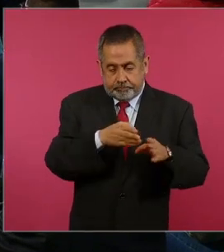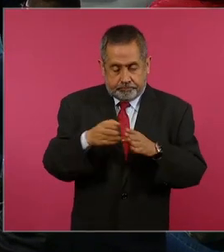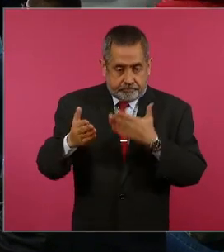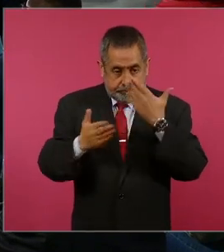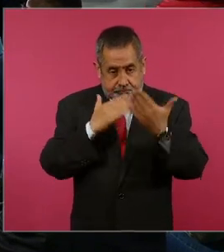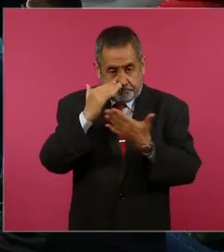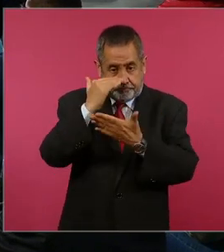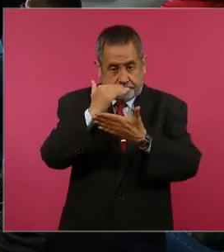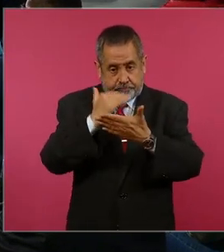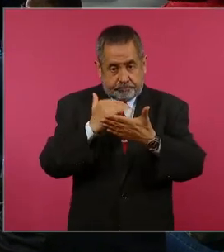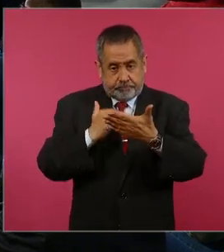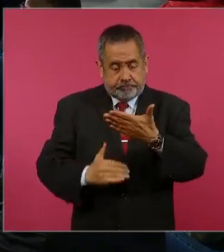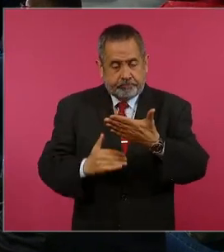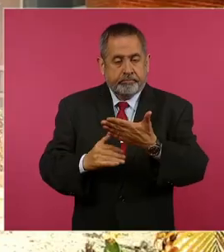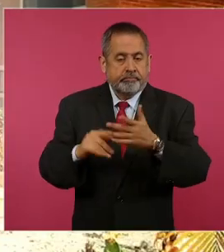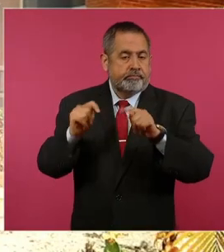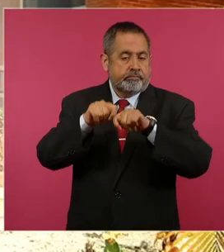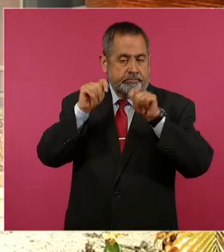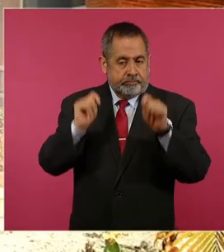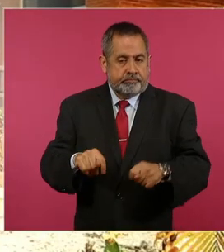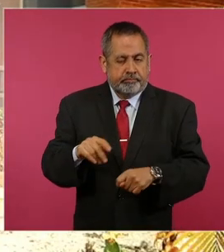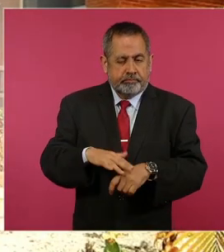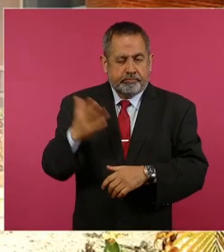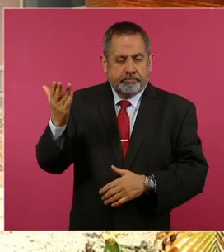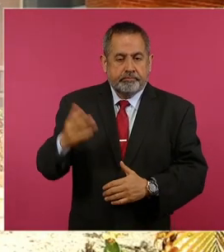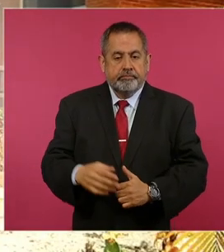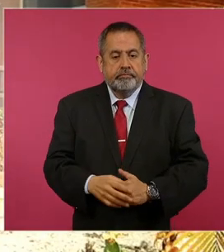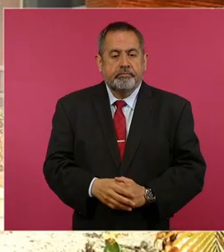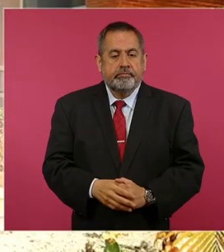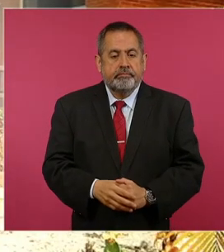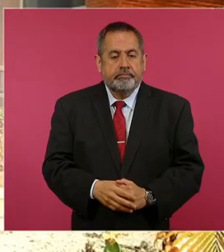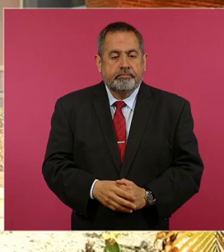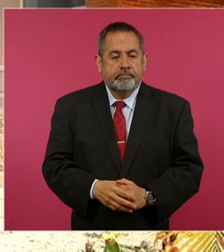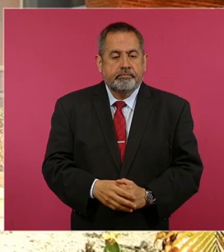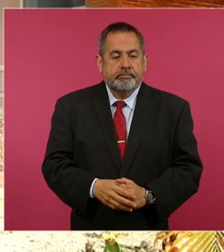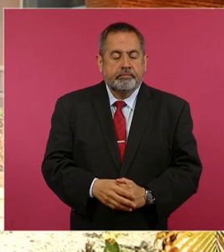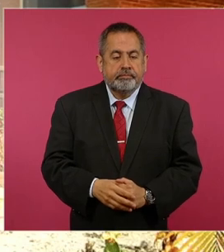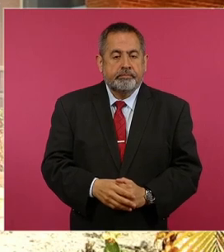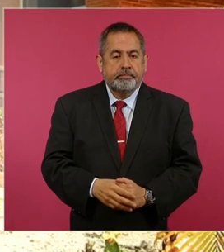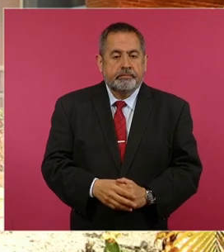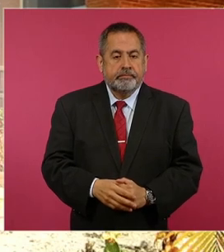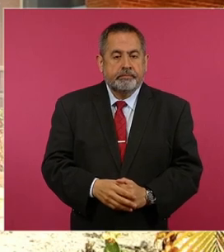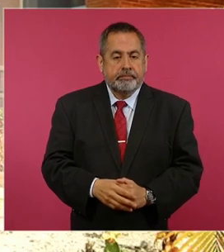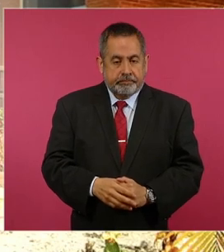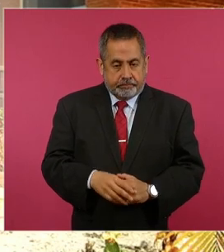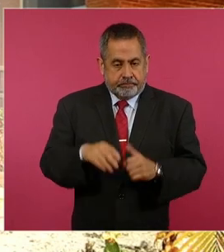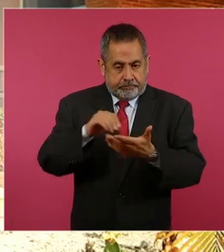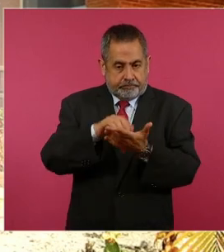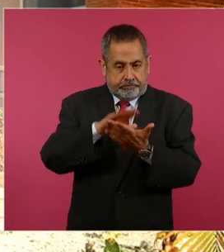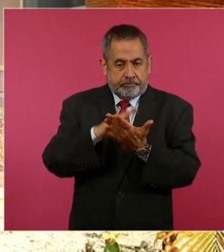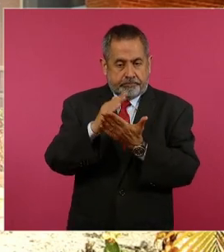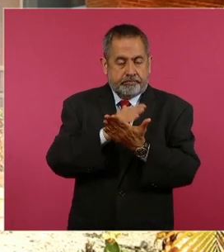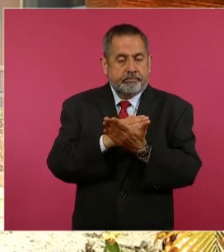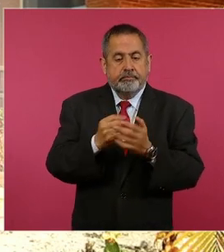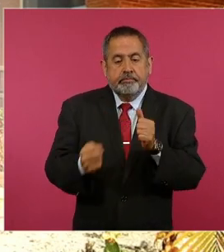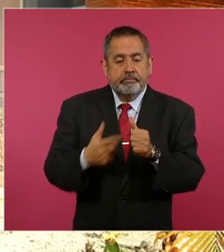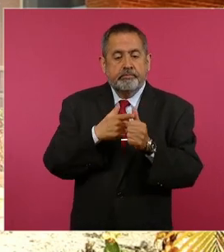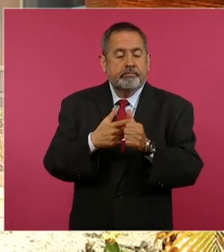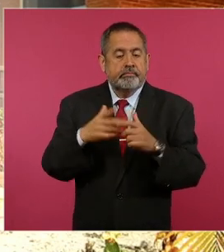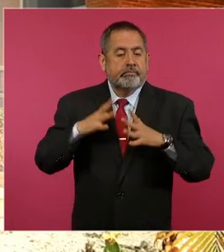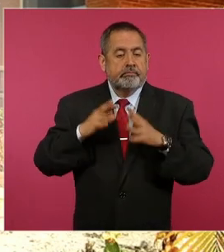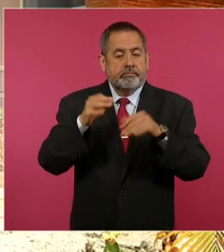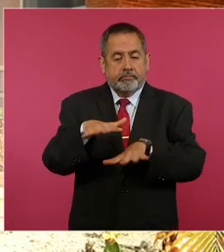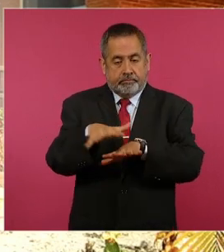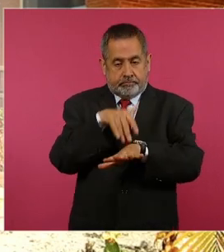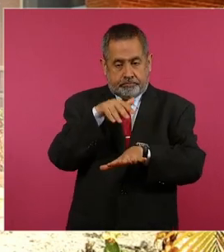el plan de estudios de esta escuela de la licenciatura en Medicina Integral y Salud Comunitaria fue antecedente, la de Tlalpan, a lo